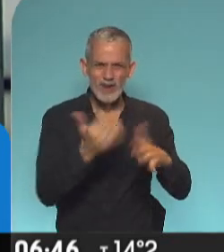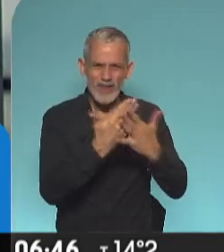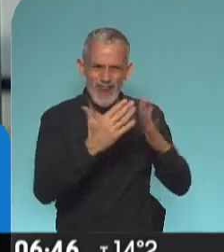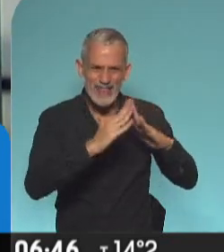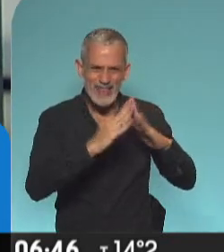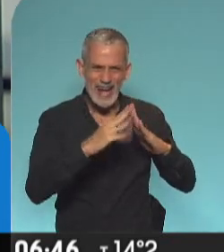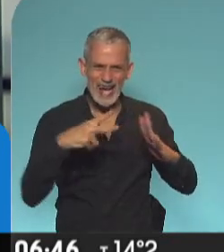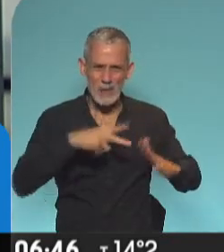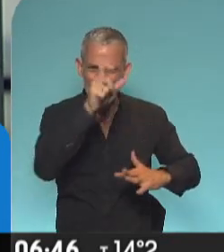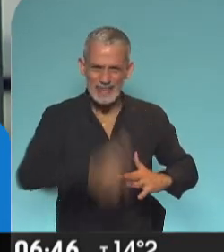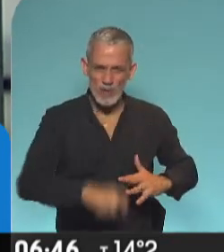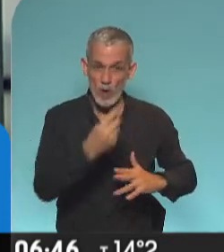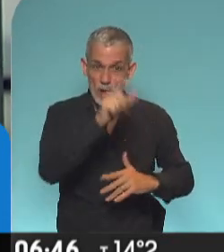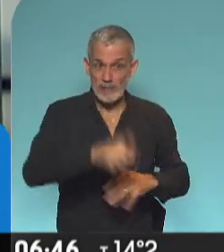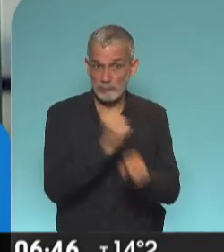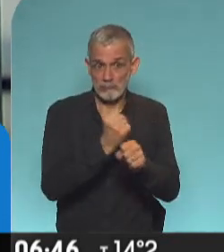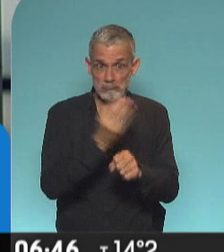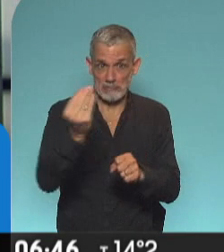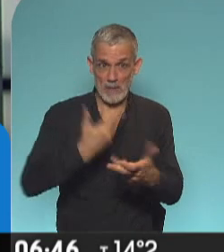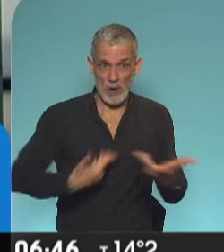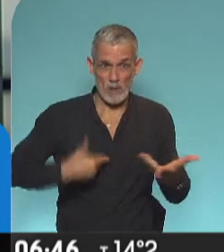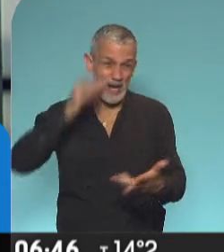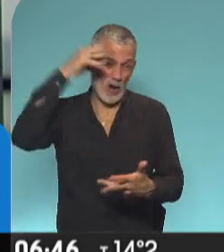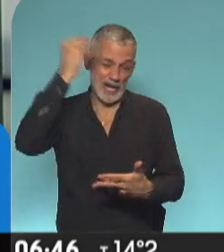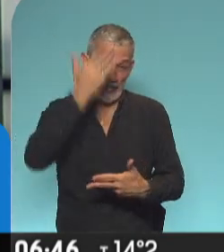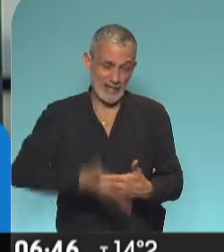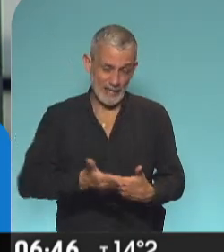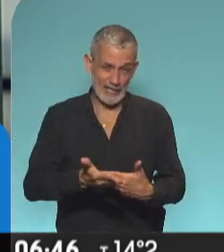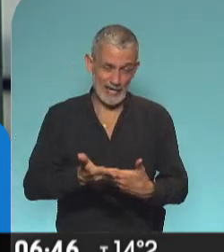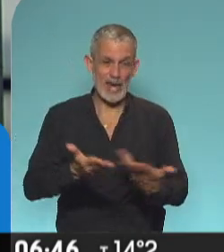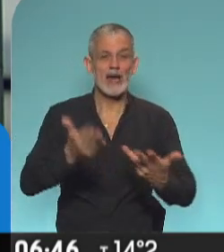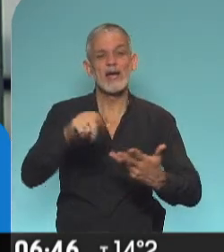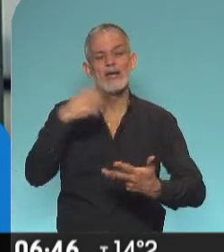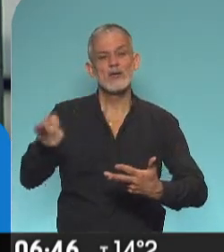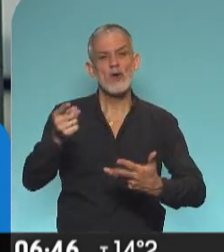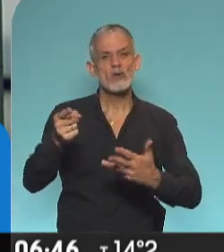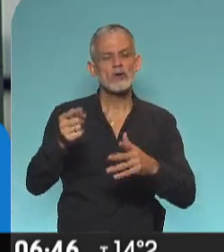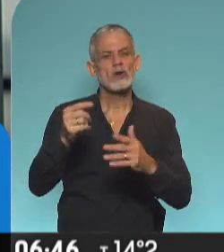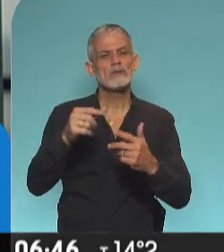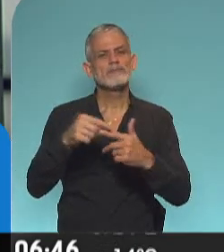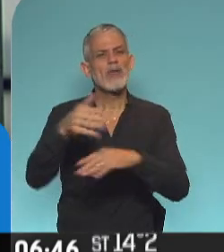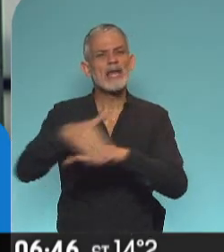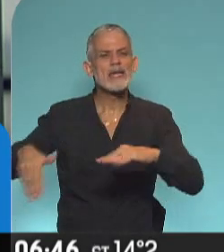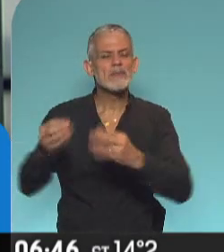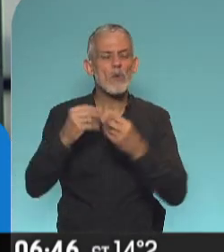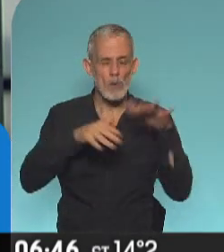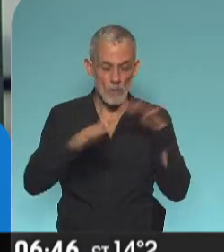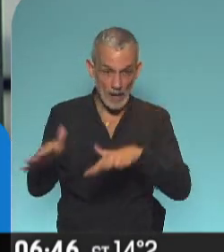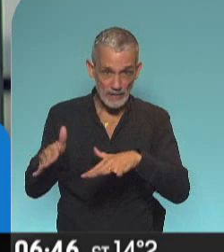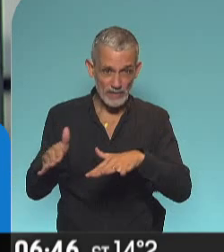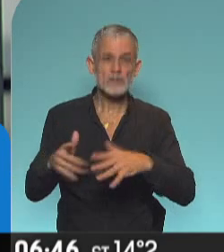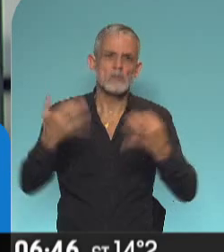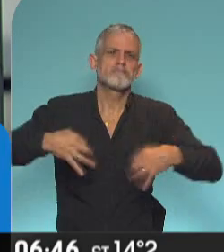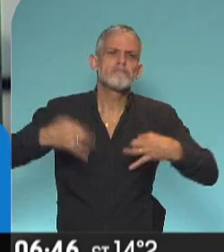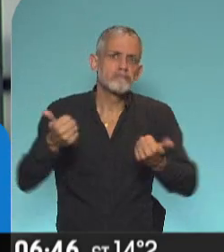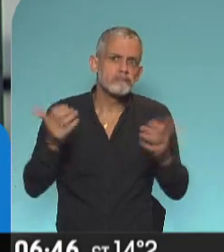casa particular de un funcionario, en este caso Cristina Fernández de Kirchner, y lo otro que tiene que ver con que las manifestaciones son